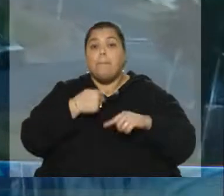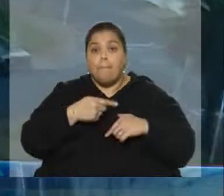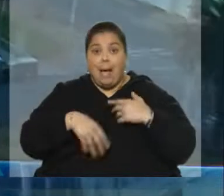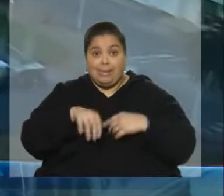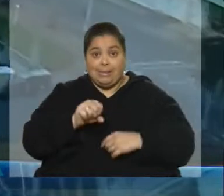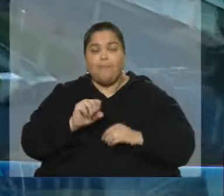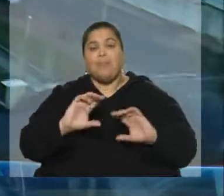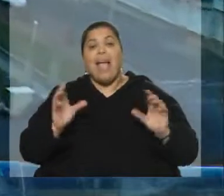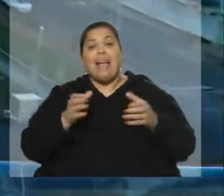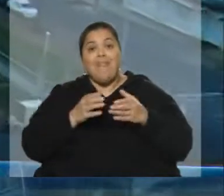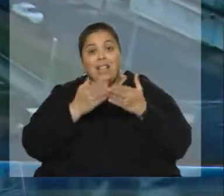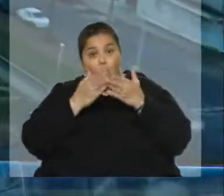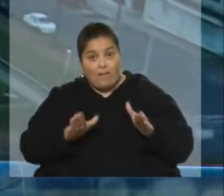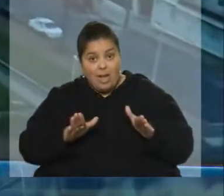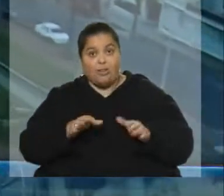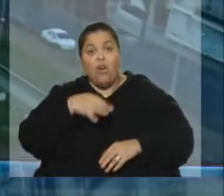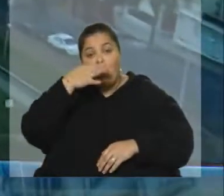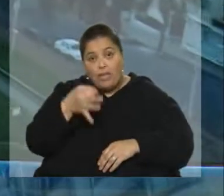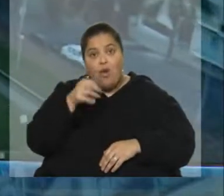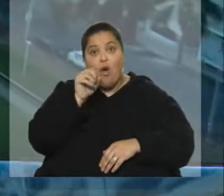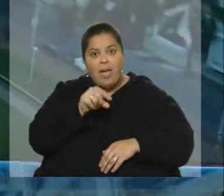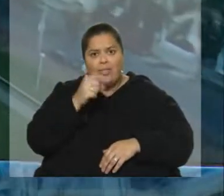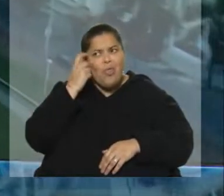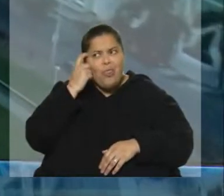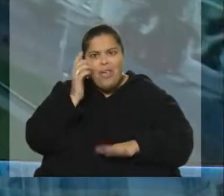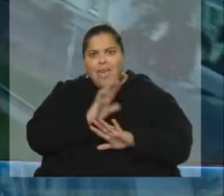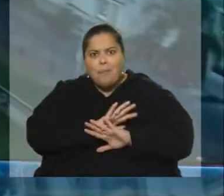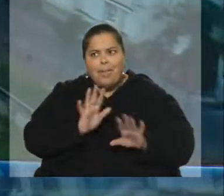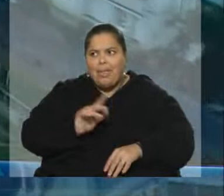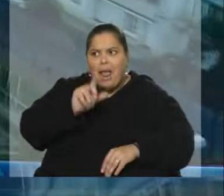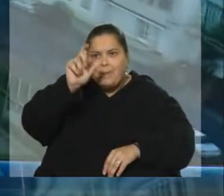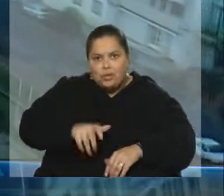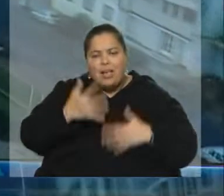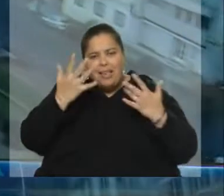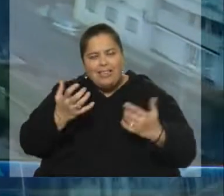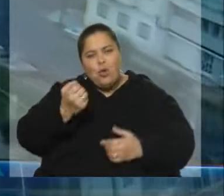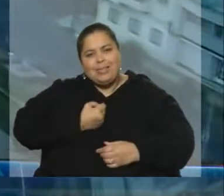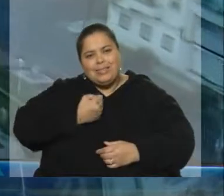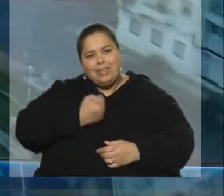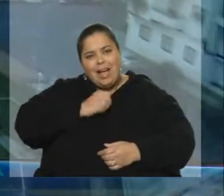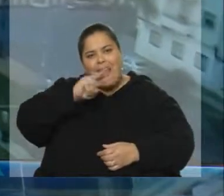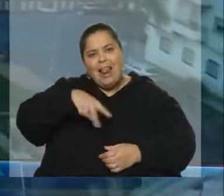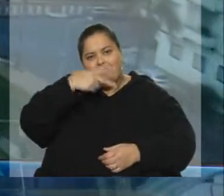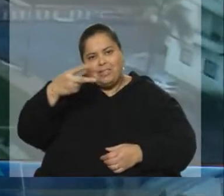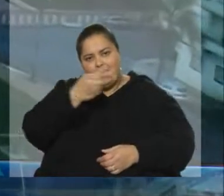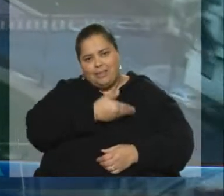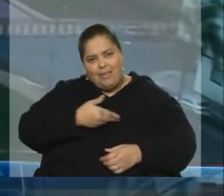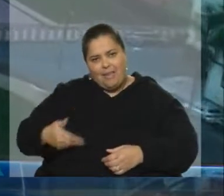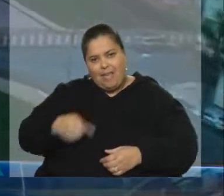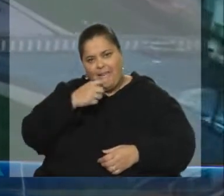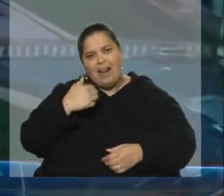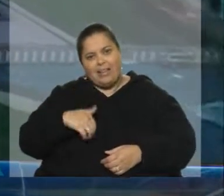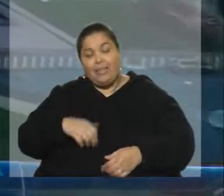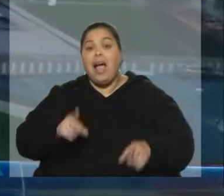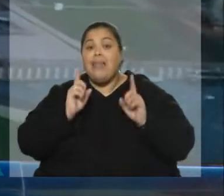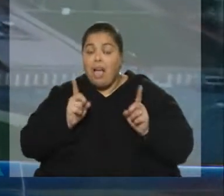De Cabildo Abierto, Guido Manini Ríos calificó de demente a la persona que intentó asesinar a la vicepresidenta argentina y llamó también a